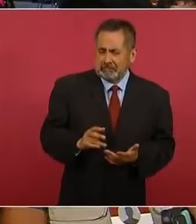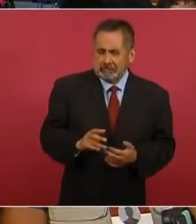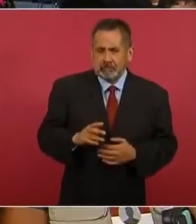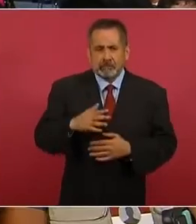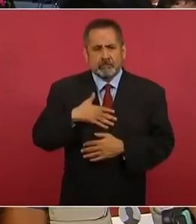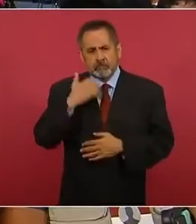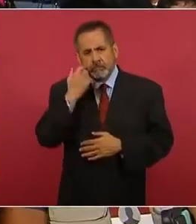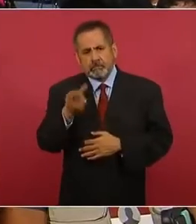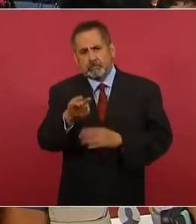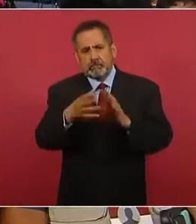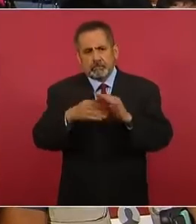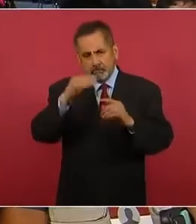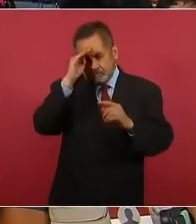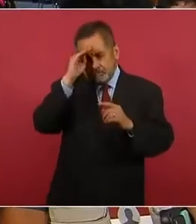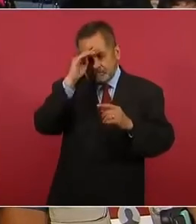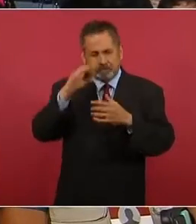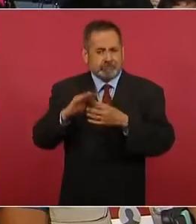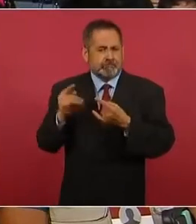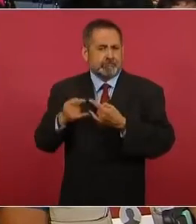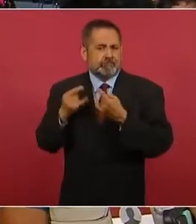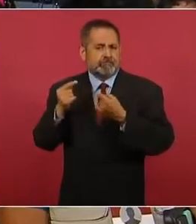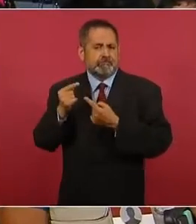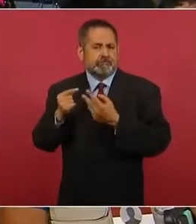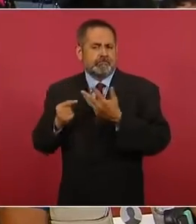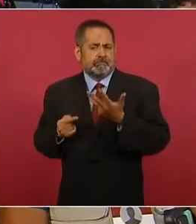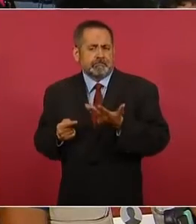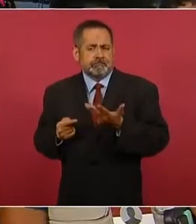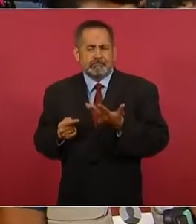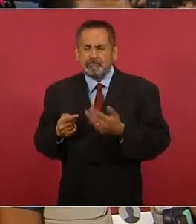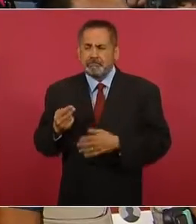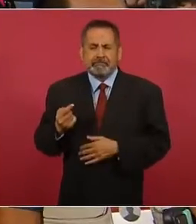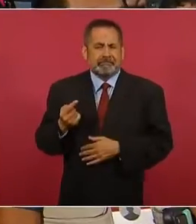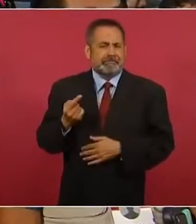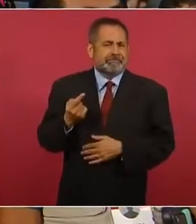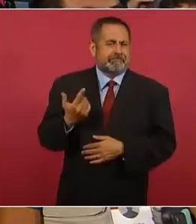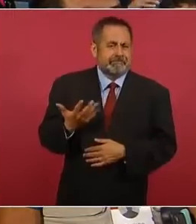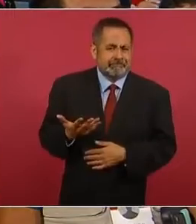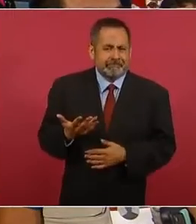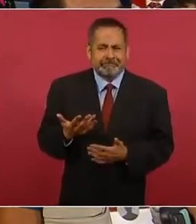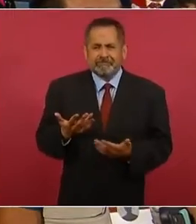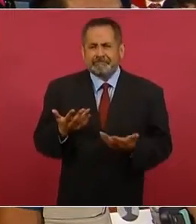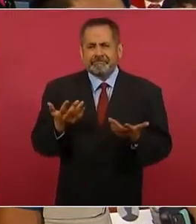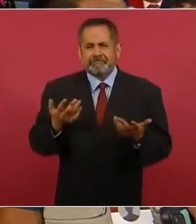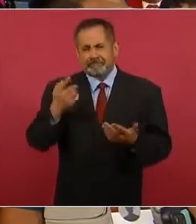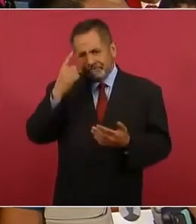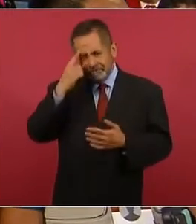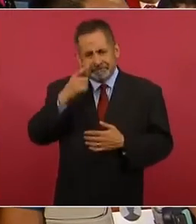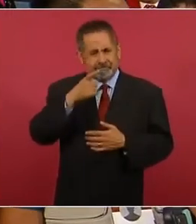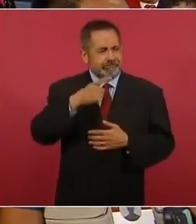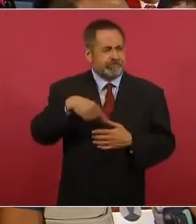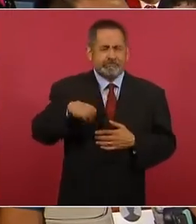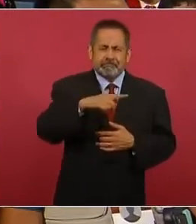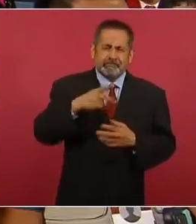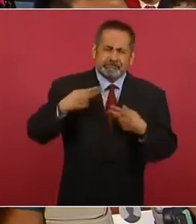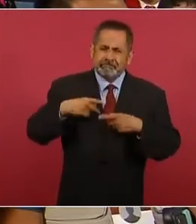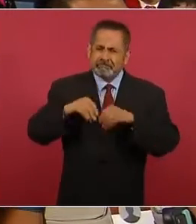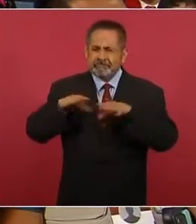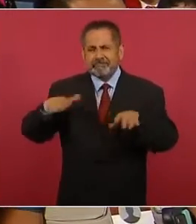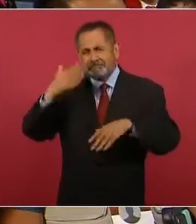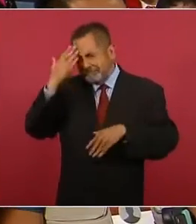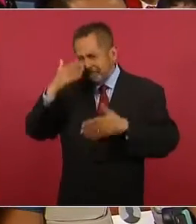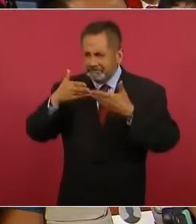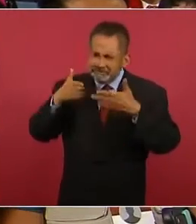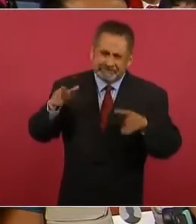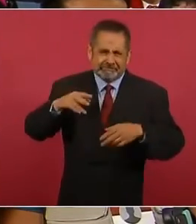preguntarle, ¿cómo ve esta narrativa? ¿Qué se tendría que hacer para que la gente supiera la verdad de